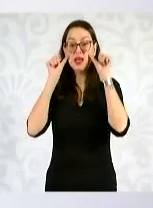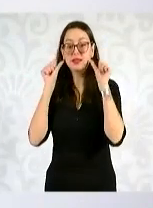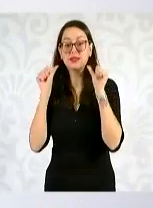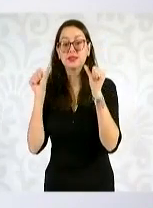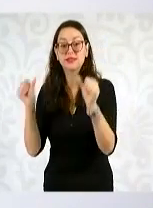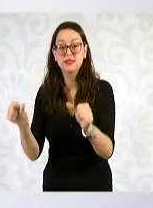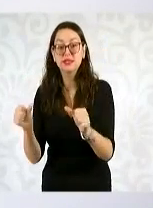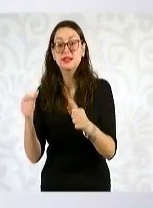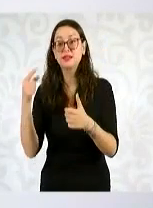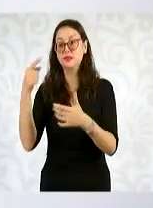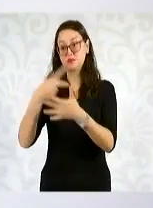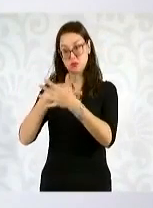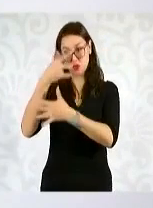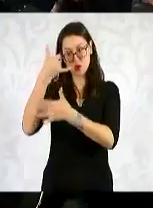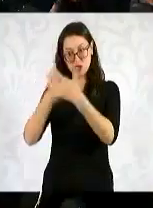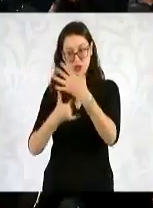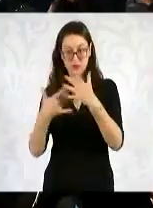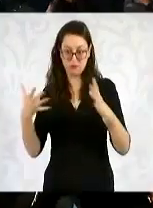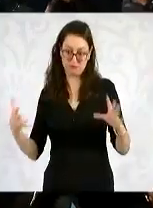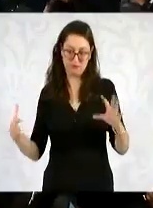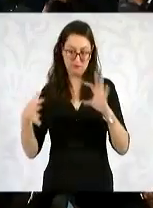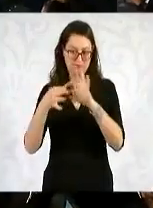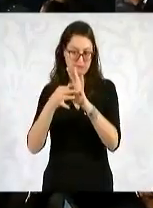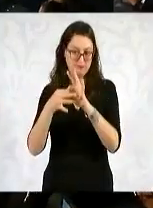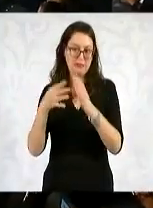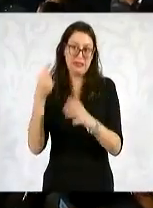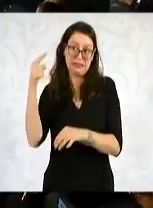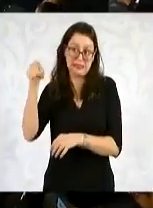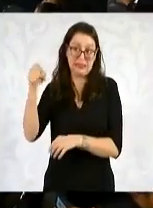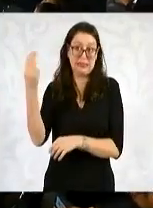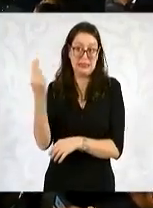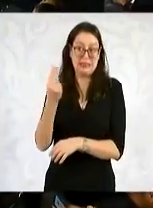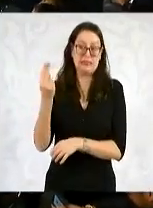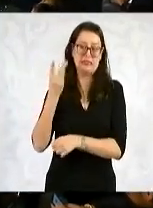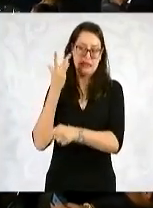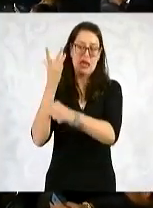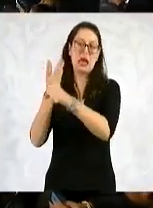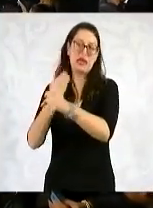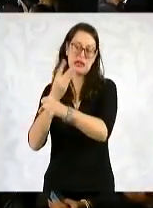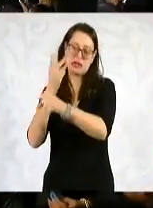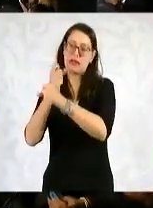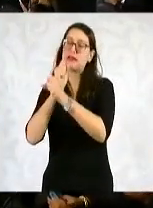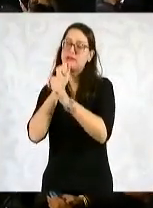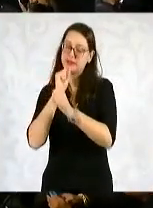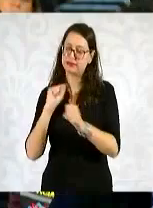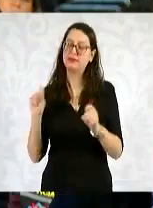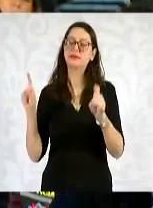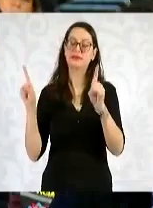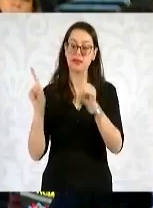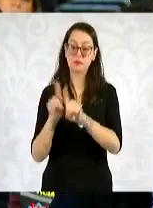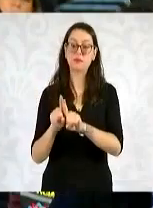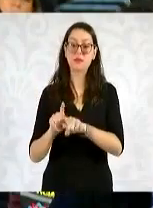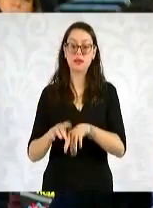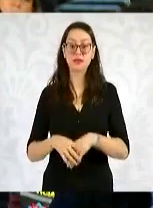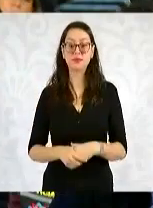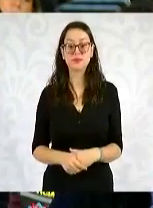para complementar con un presupuesto que hace falta para la unidad habitacional en cuanto a su